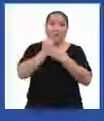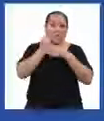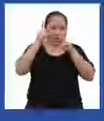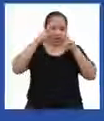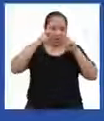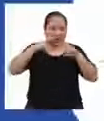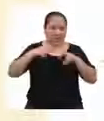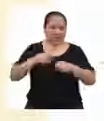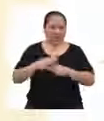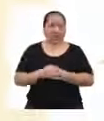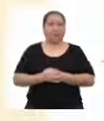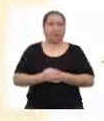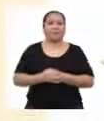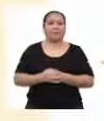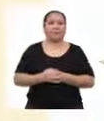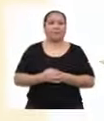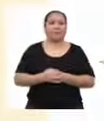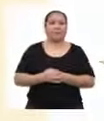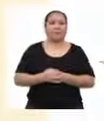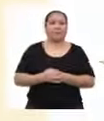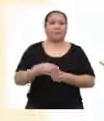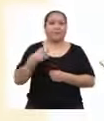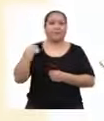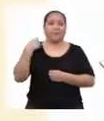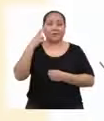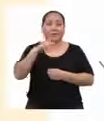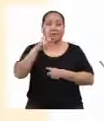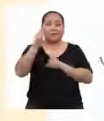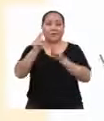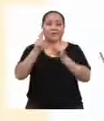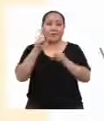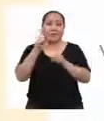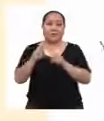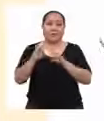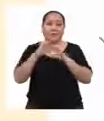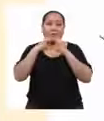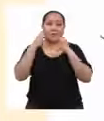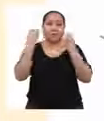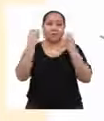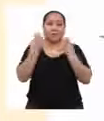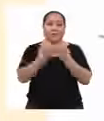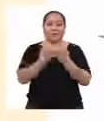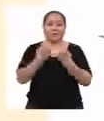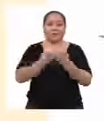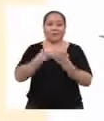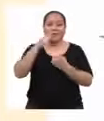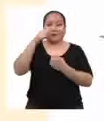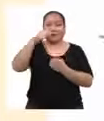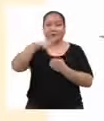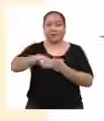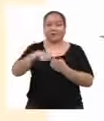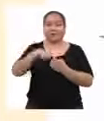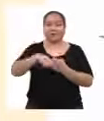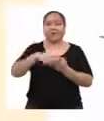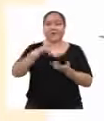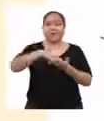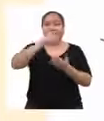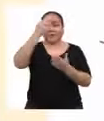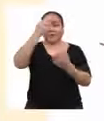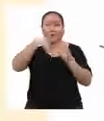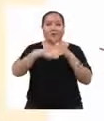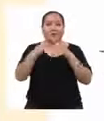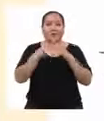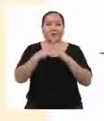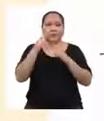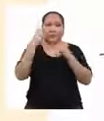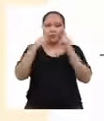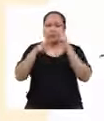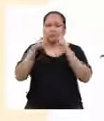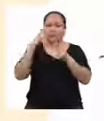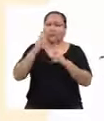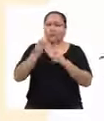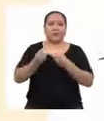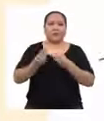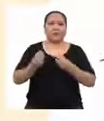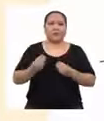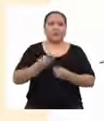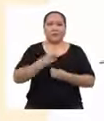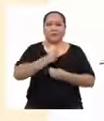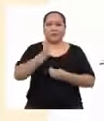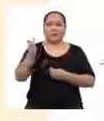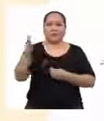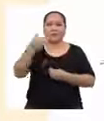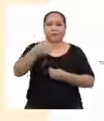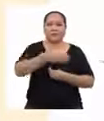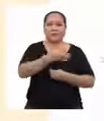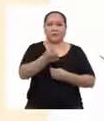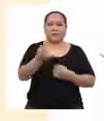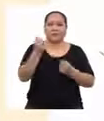analizar. Según la encuesta aplicada al equipo de producción de Aprendo en Casa, noté que la mayoría se desplaza para ir